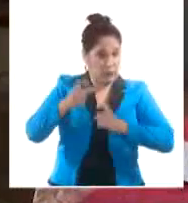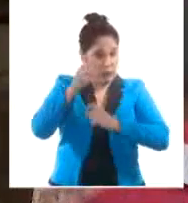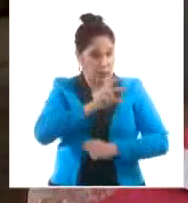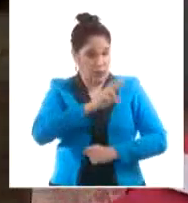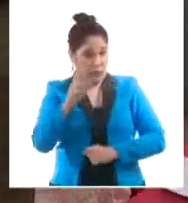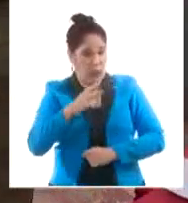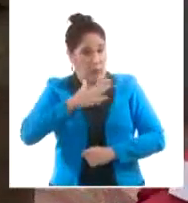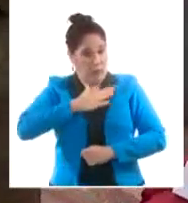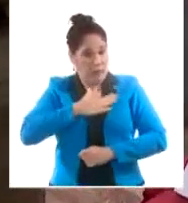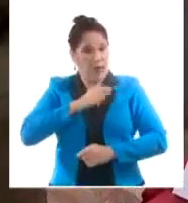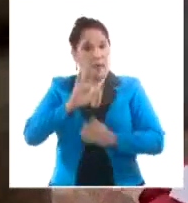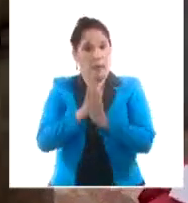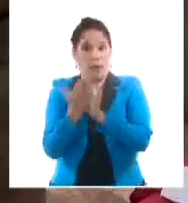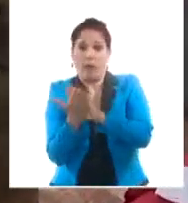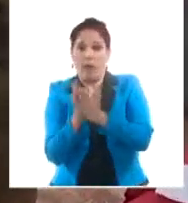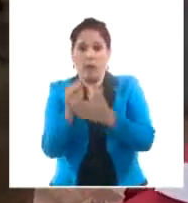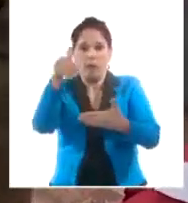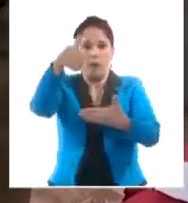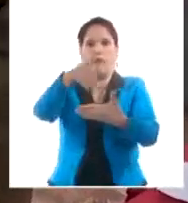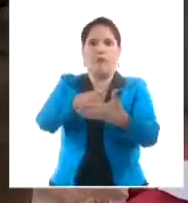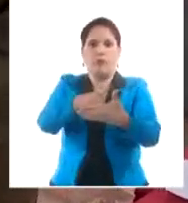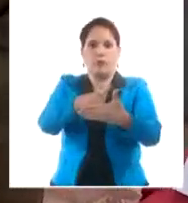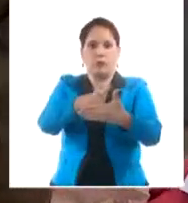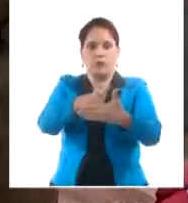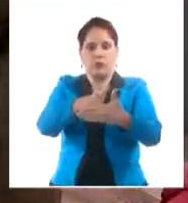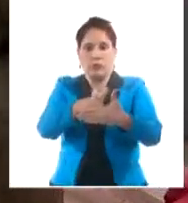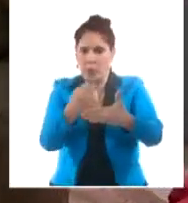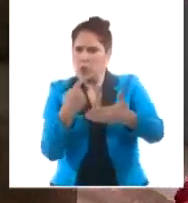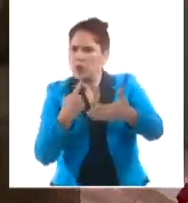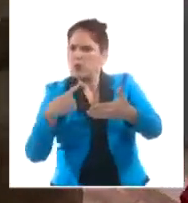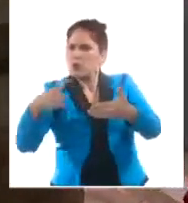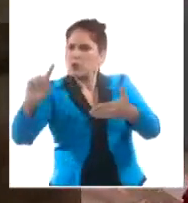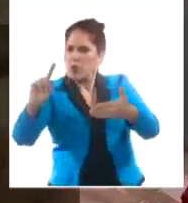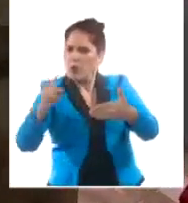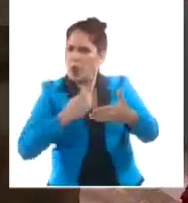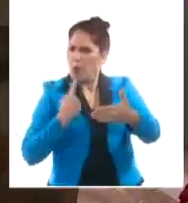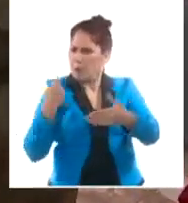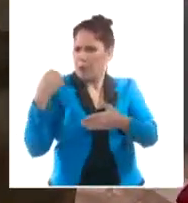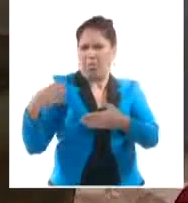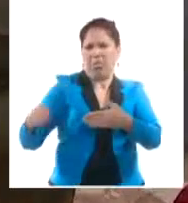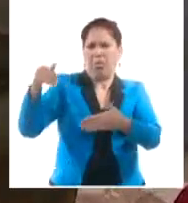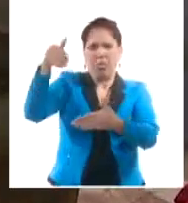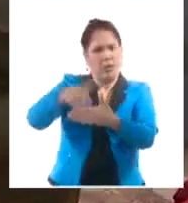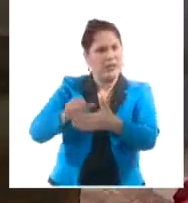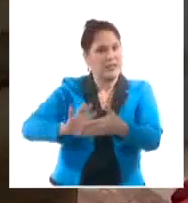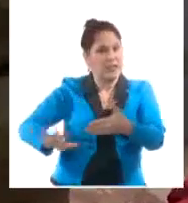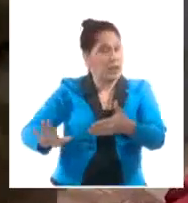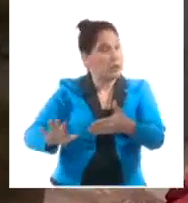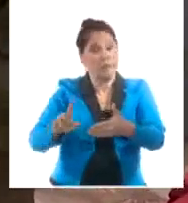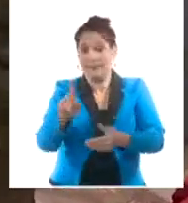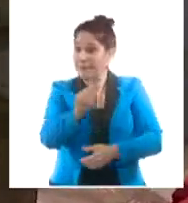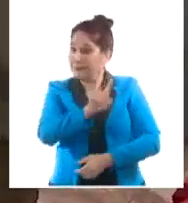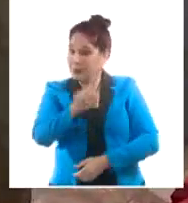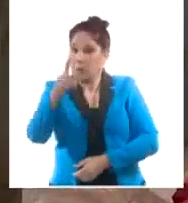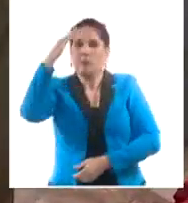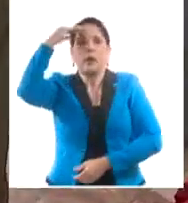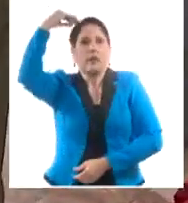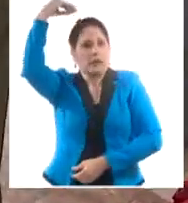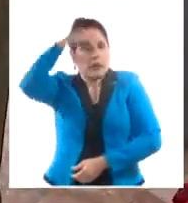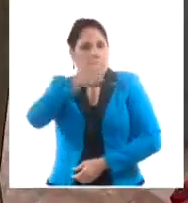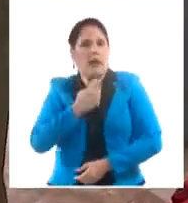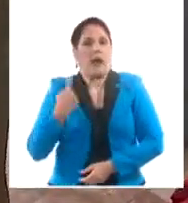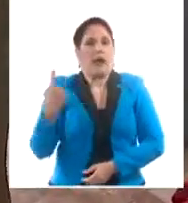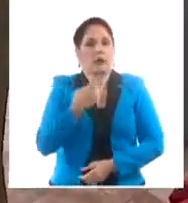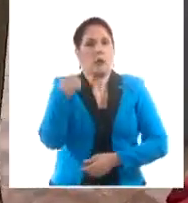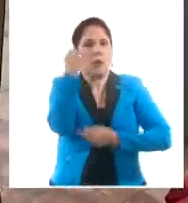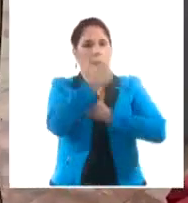echar su propio voto, pero no solo lo hizo por votar. Lo hizo también para conocer a todos